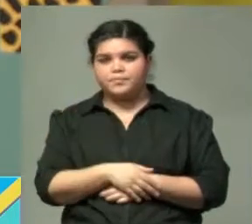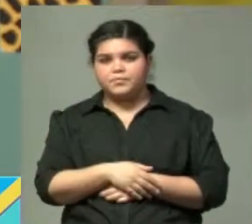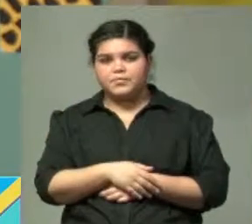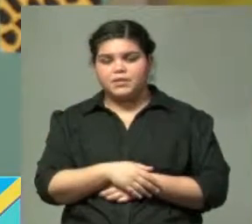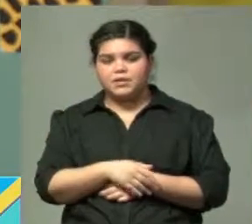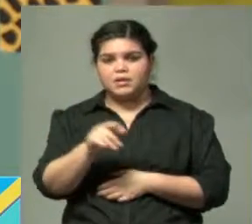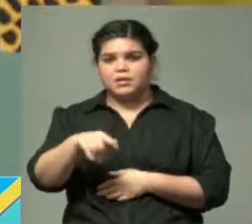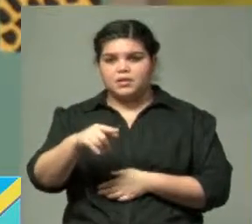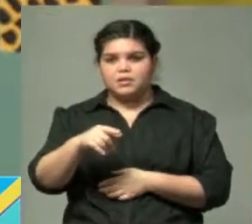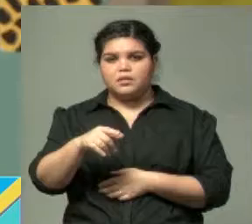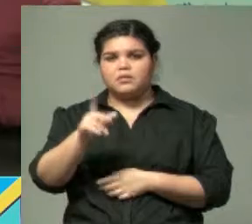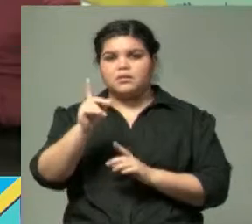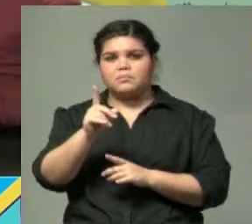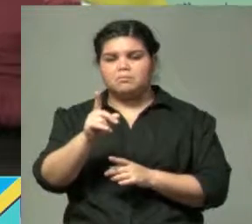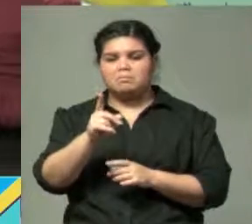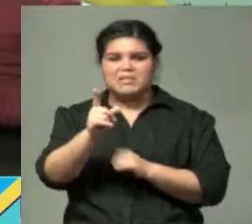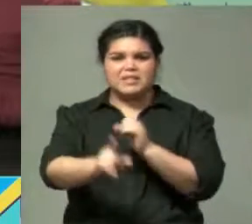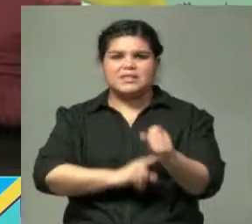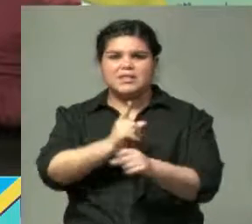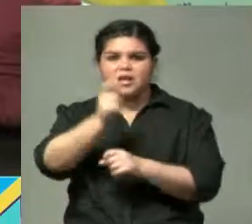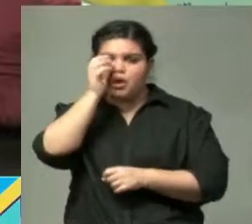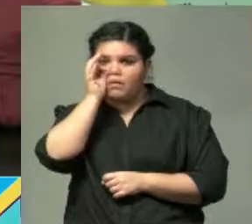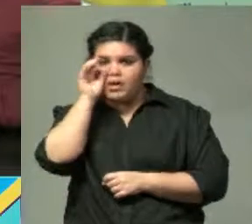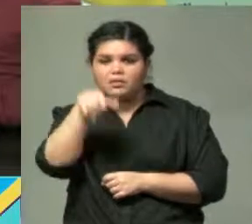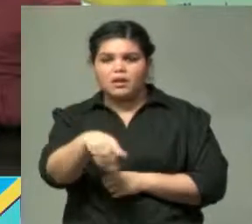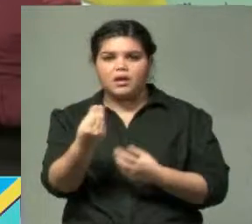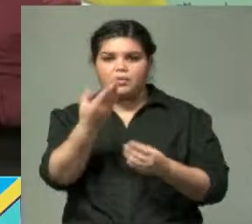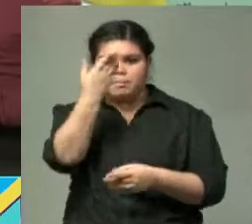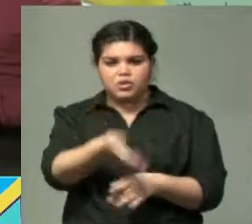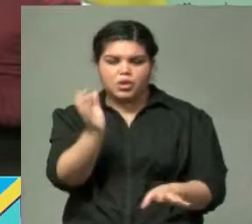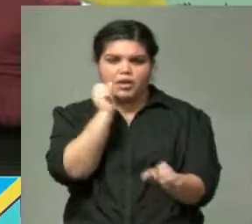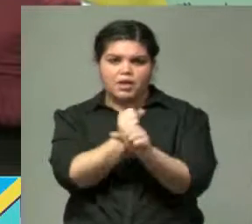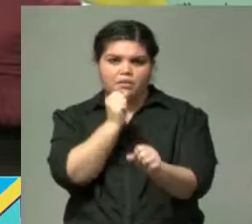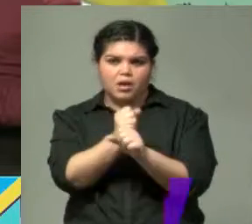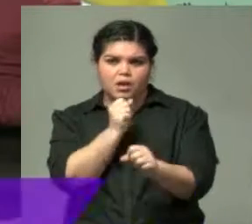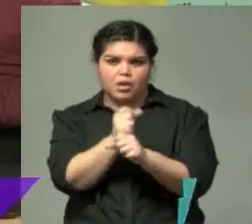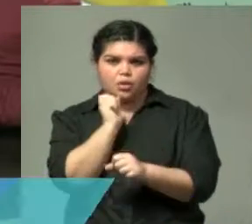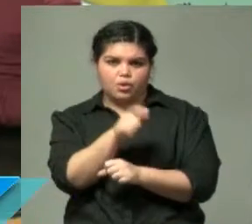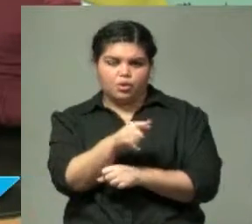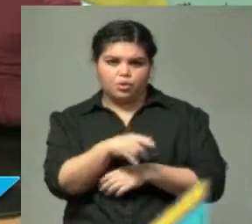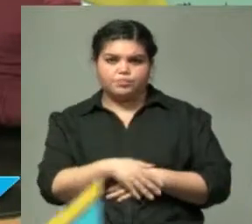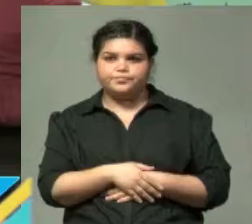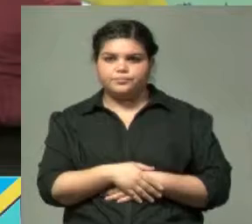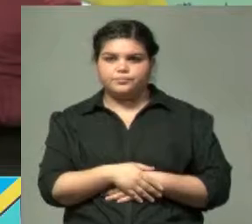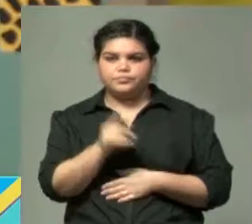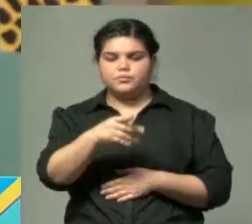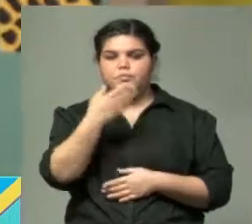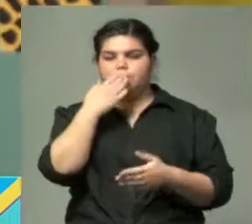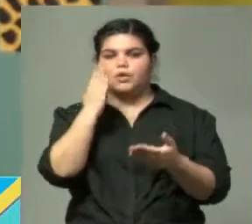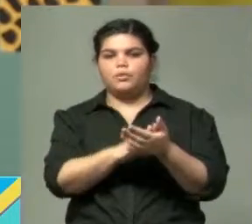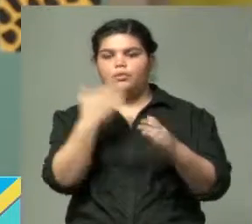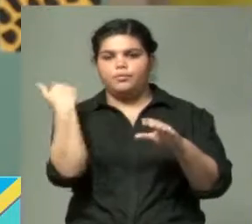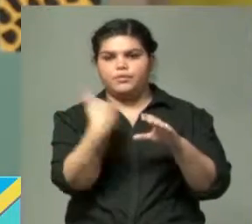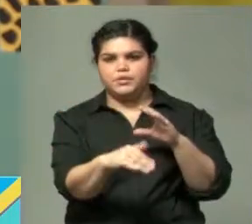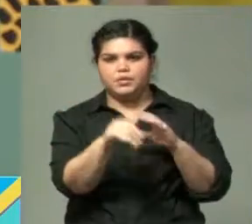la segunda mitad del siglo XX no existe más. Ese señor trabajador que sea con la oficina de correo, que entraba